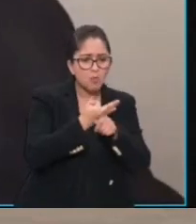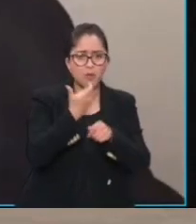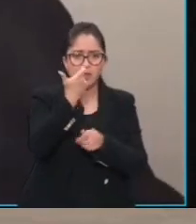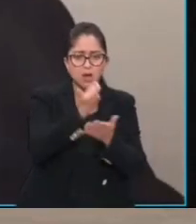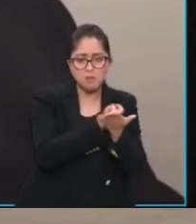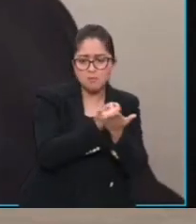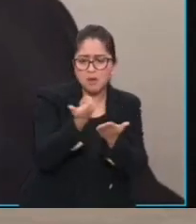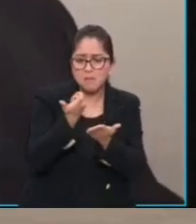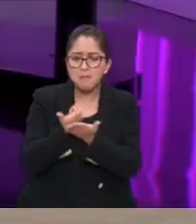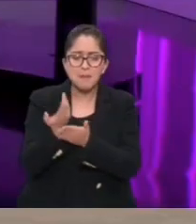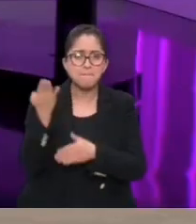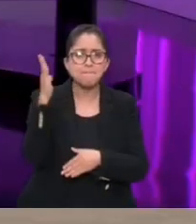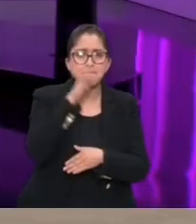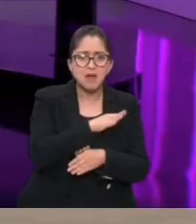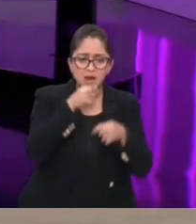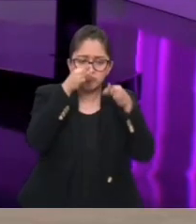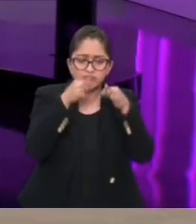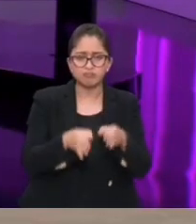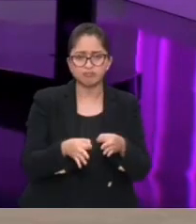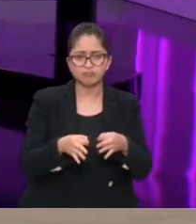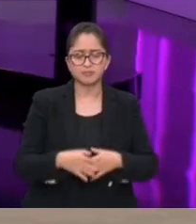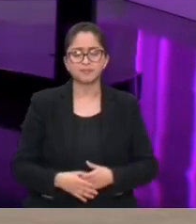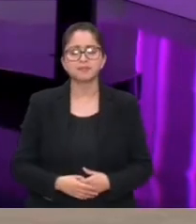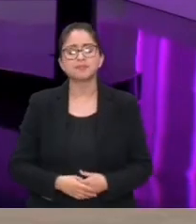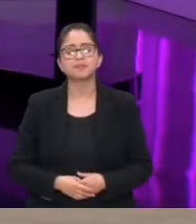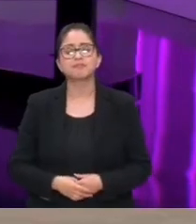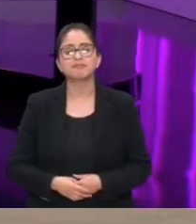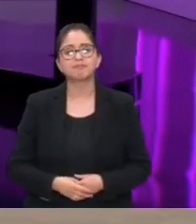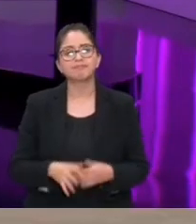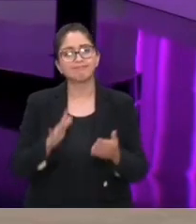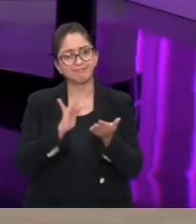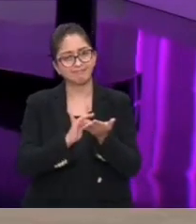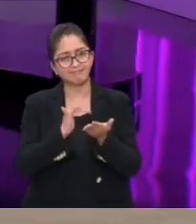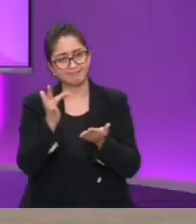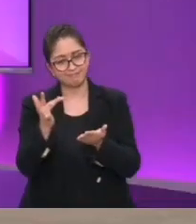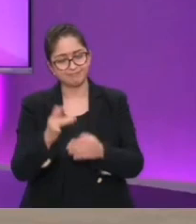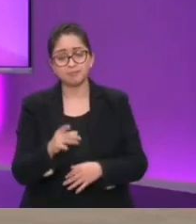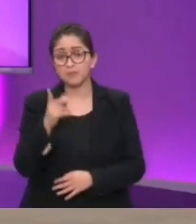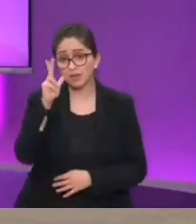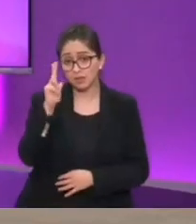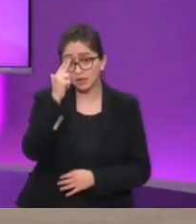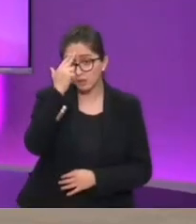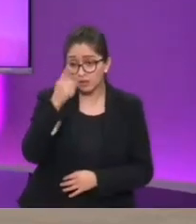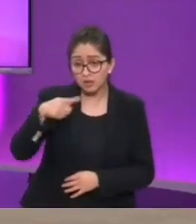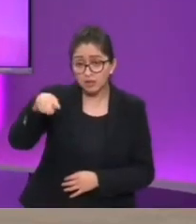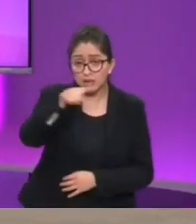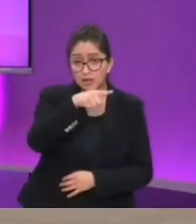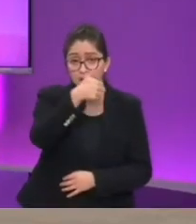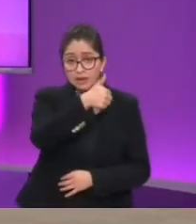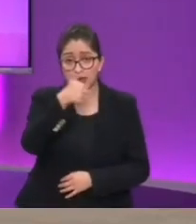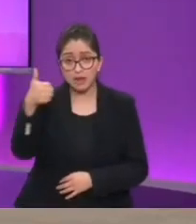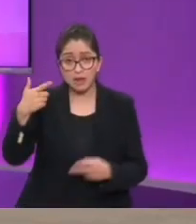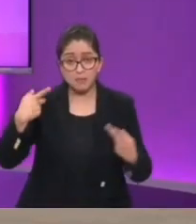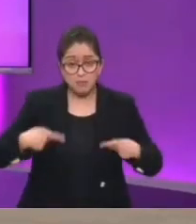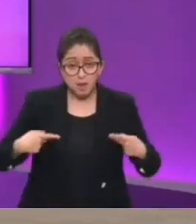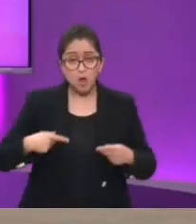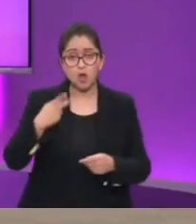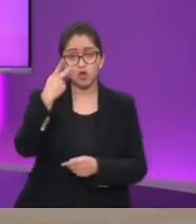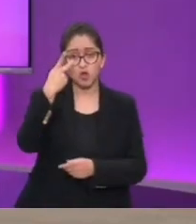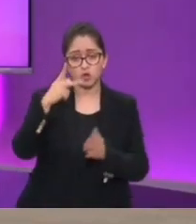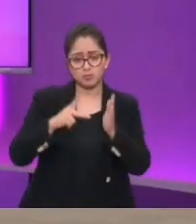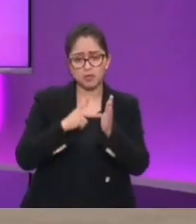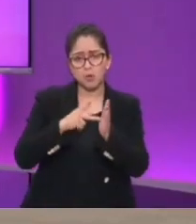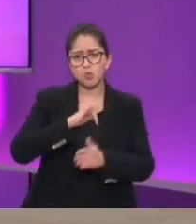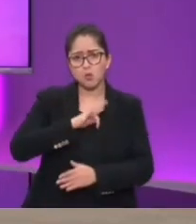presupuesto. Gracias. Le recordamos a nuestras participantes y a nuestros participantes que tienen dos réplicas que pueden utilizar